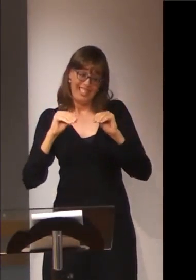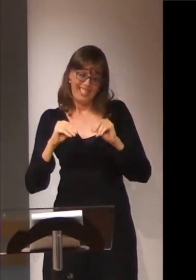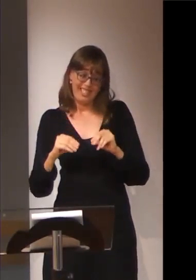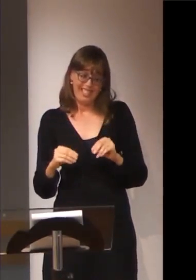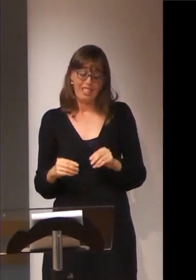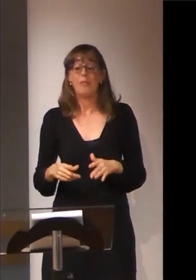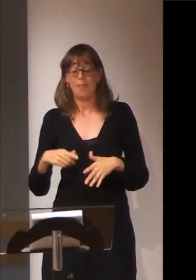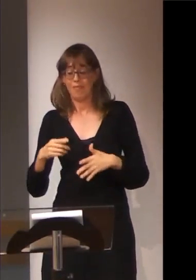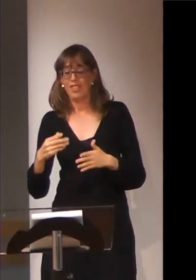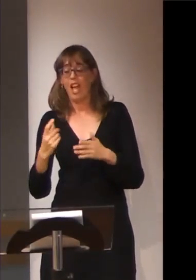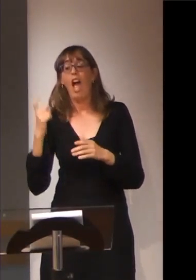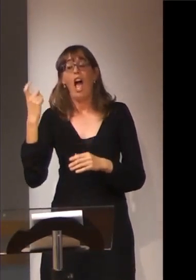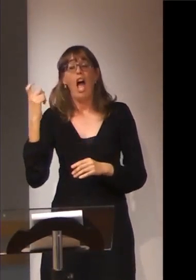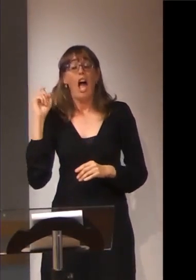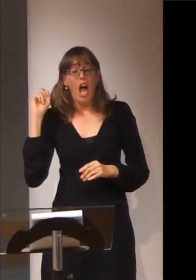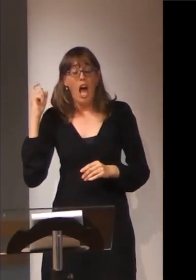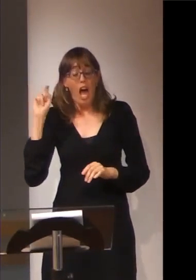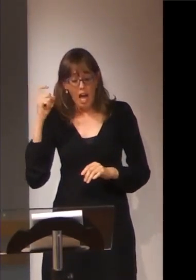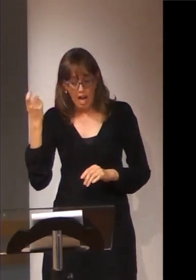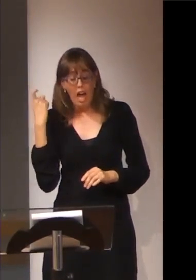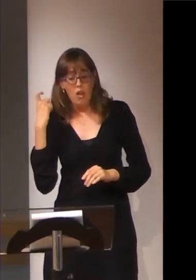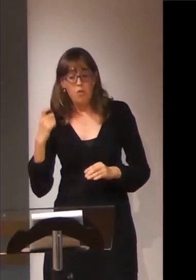Una vez que finalizaron las jornadas,